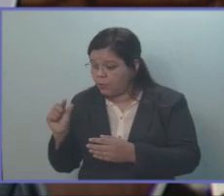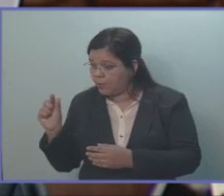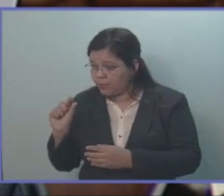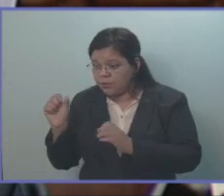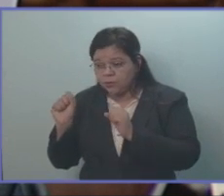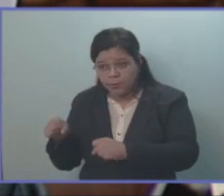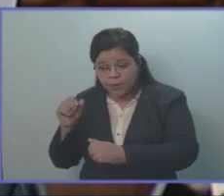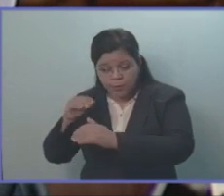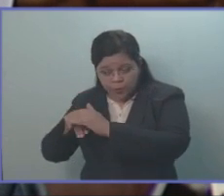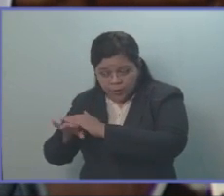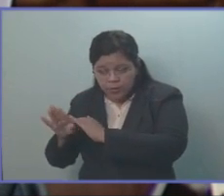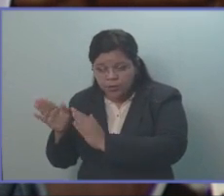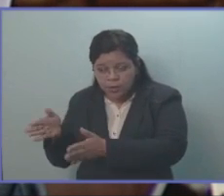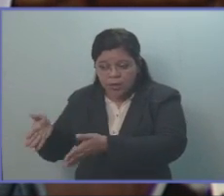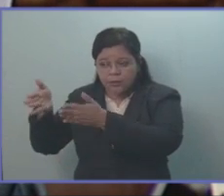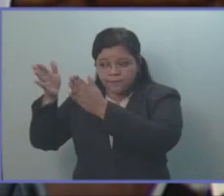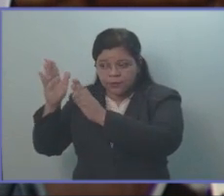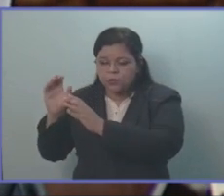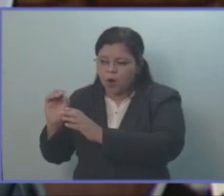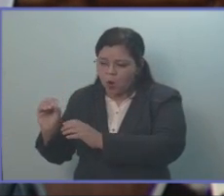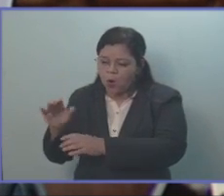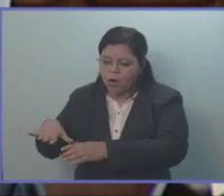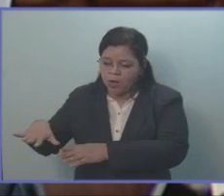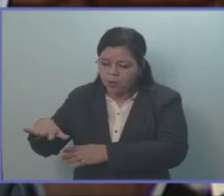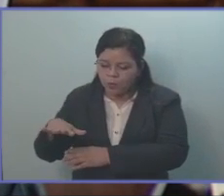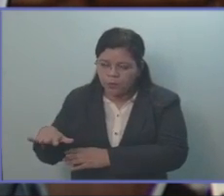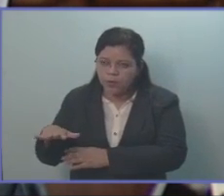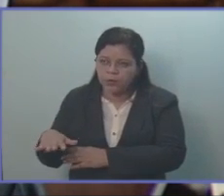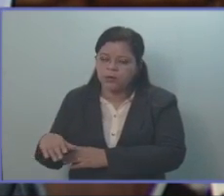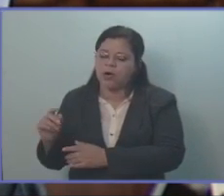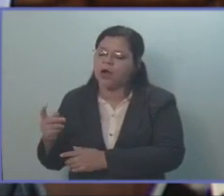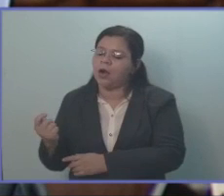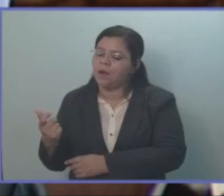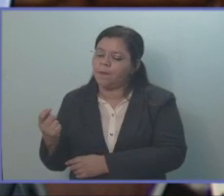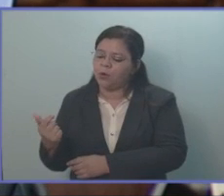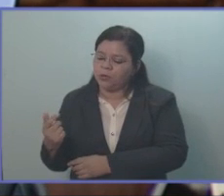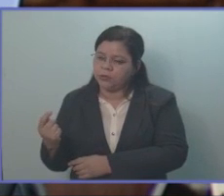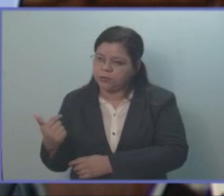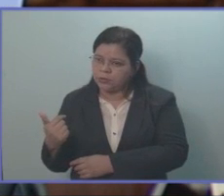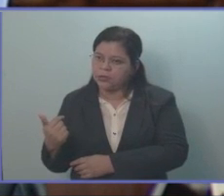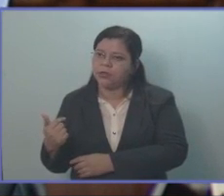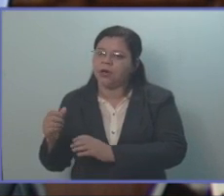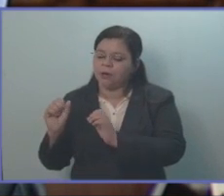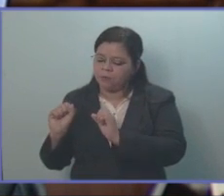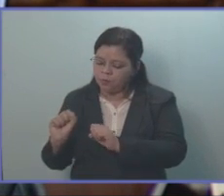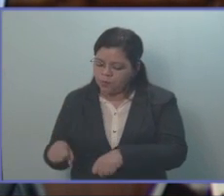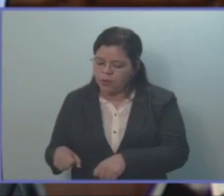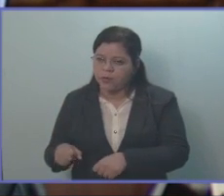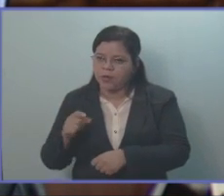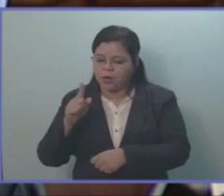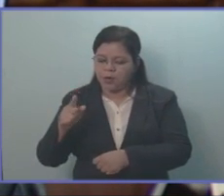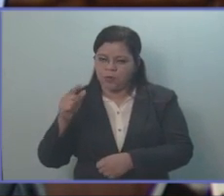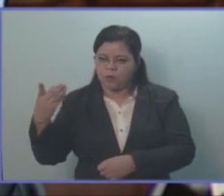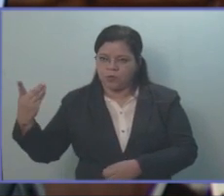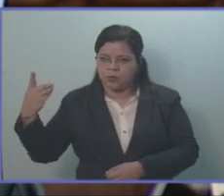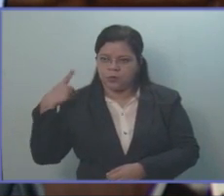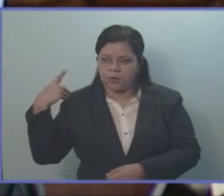el ingreso al inmueble durante la inspección, la Policía Nacional Civil, mediante